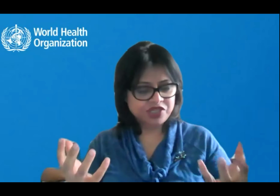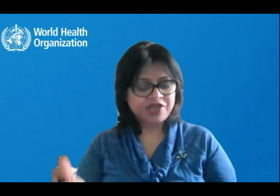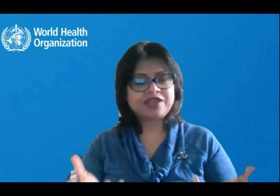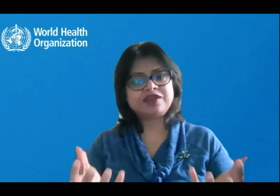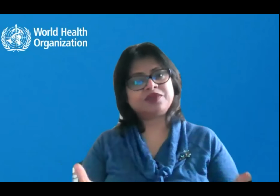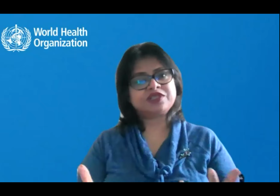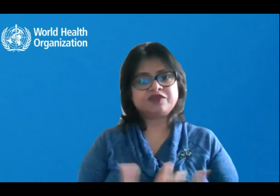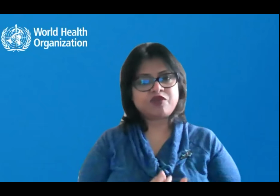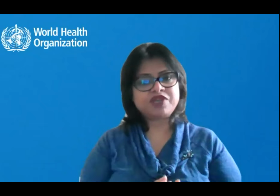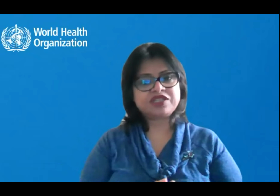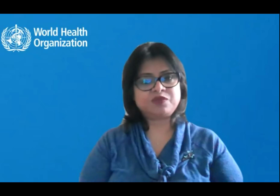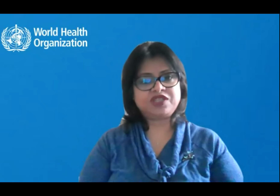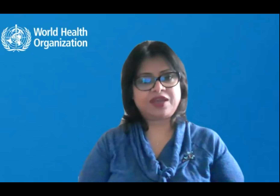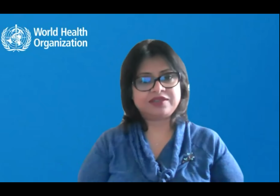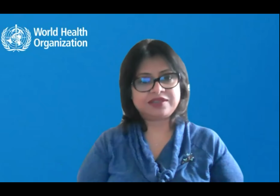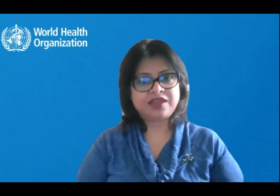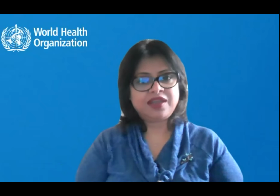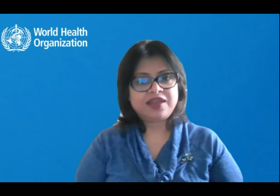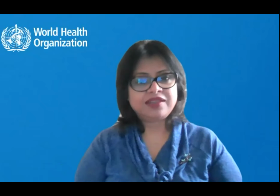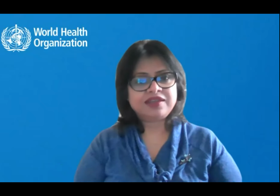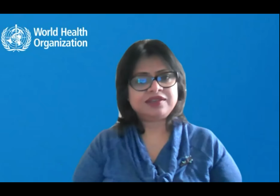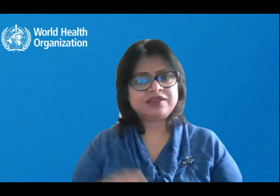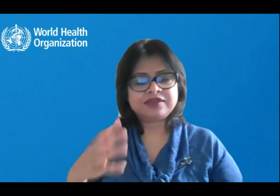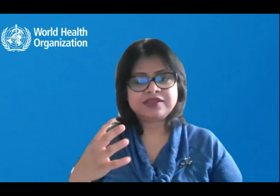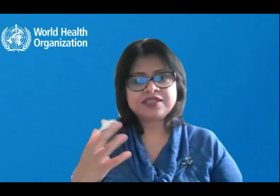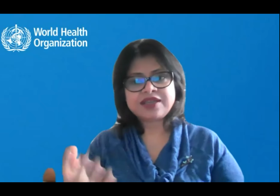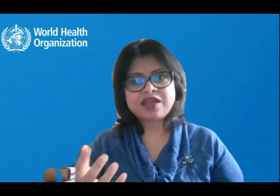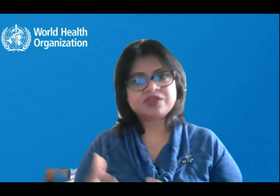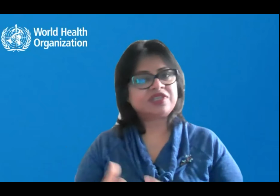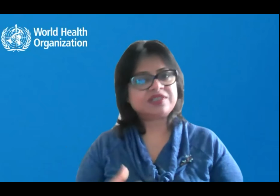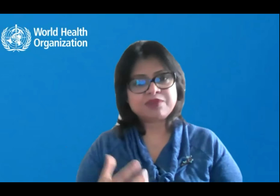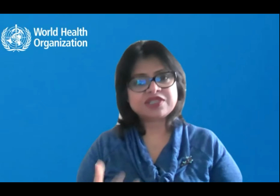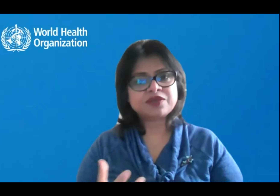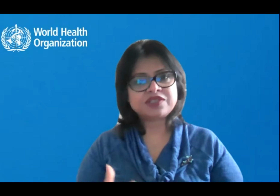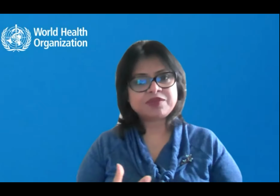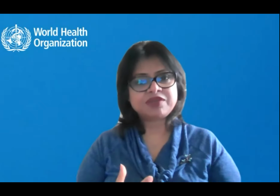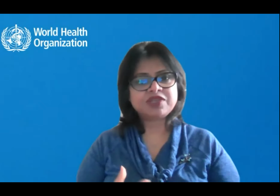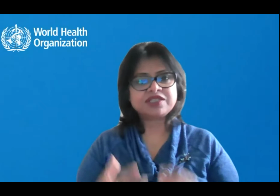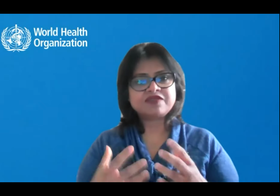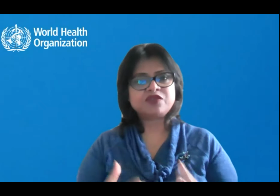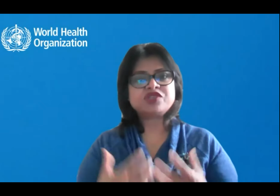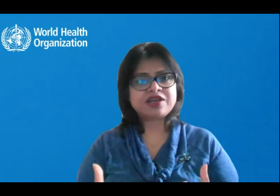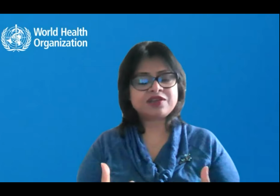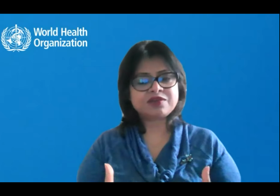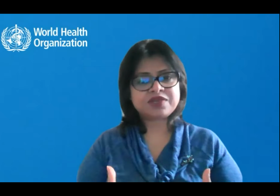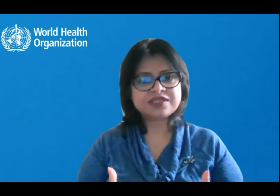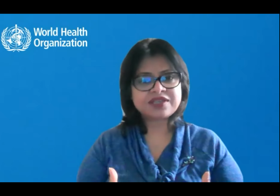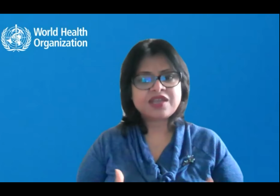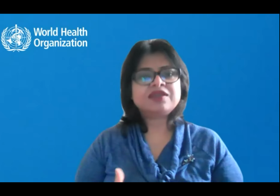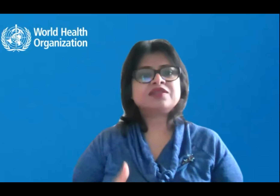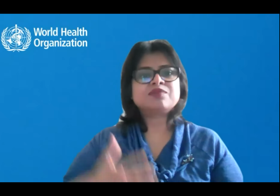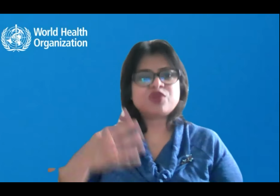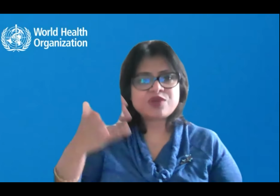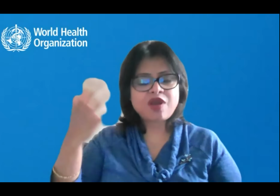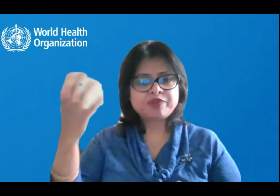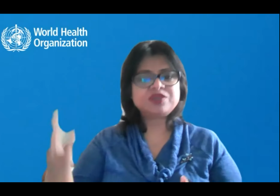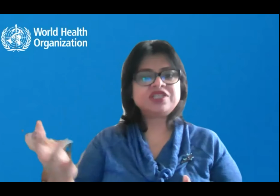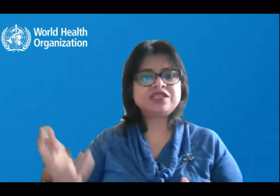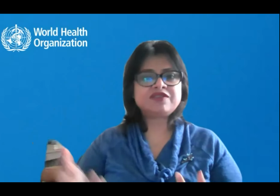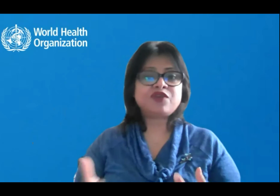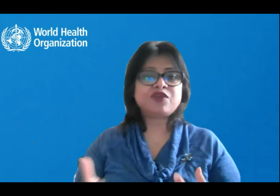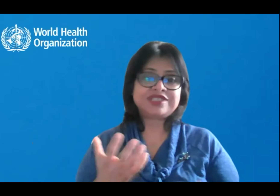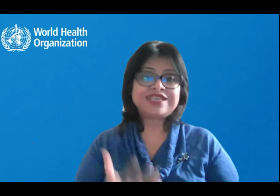mucha sensibilidad o timidez en compartir su información sobre el riesgo con otros. Y esa es